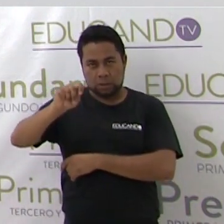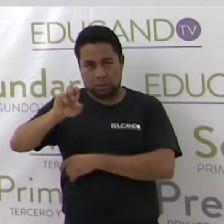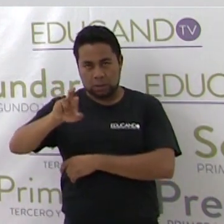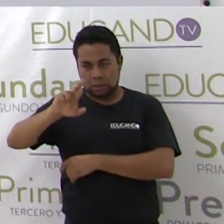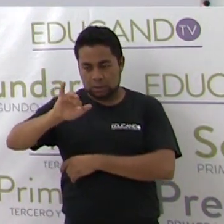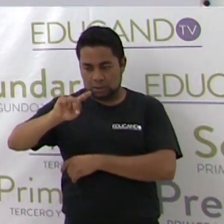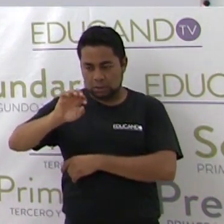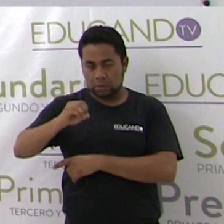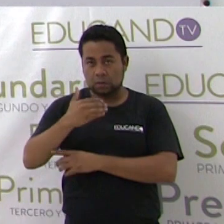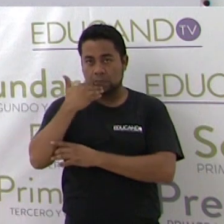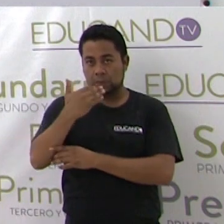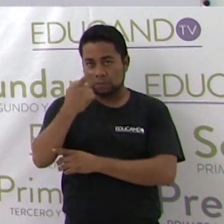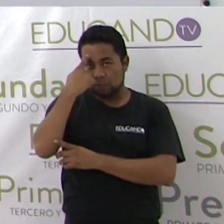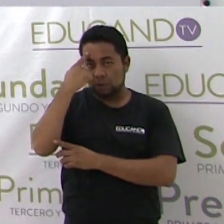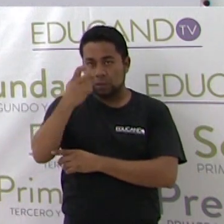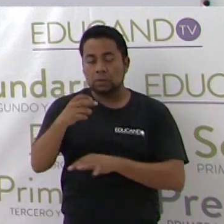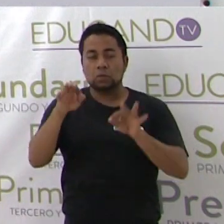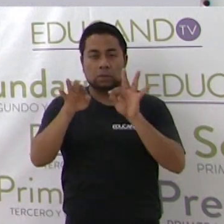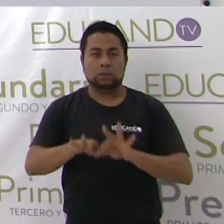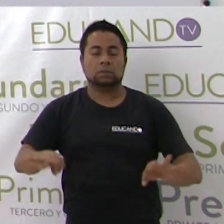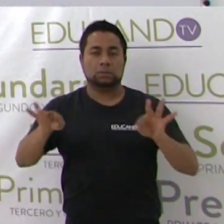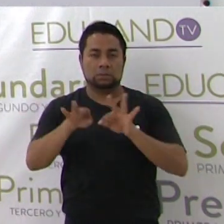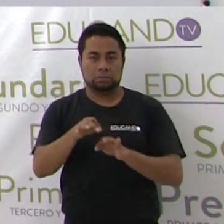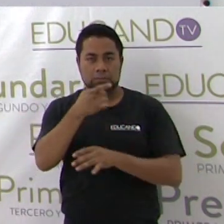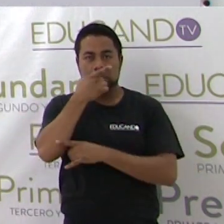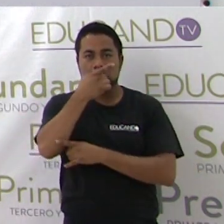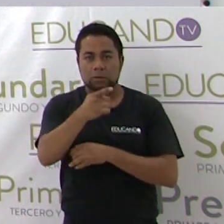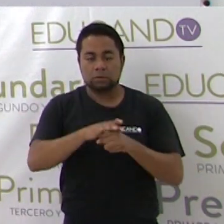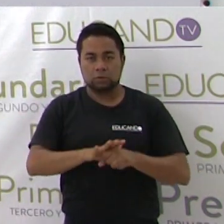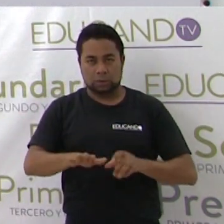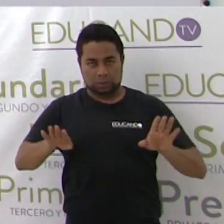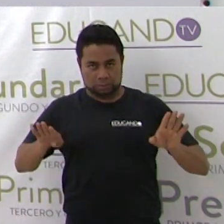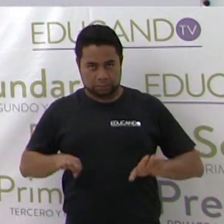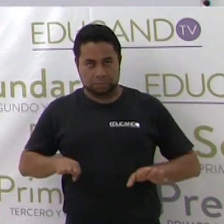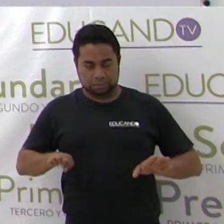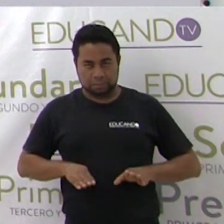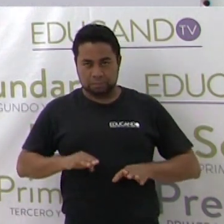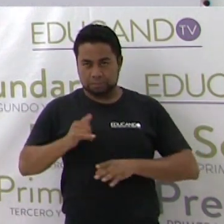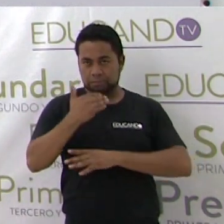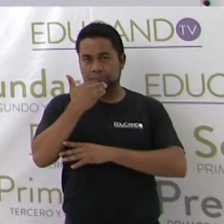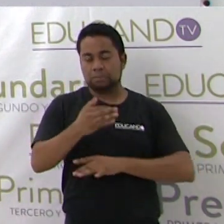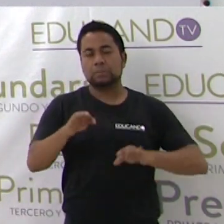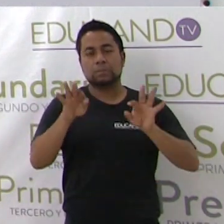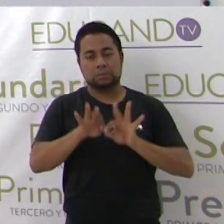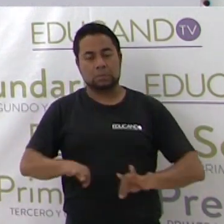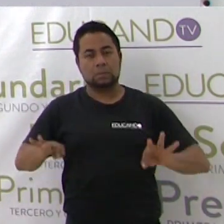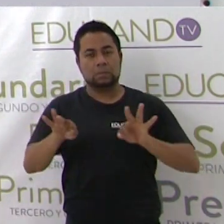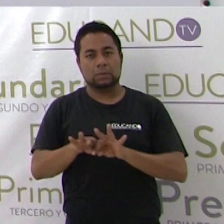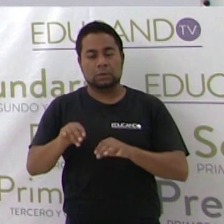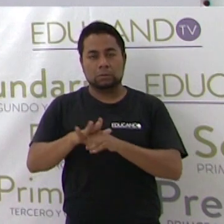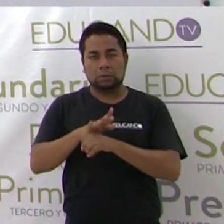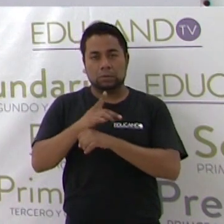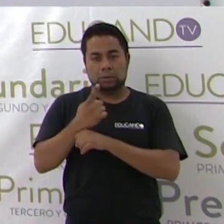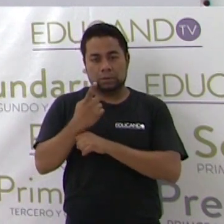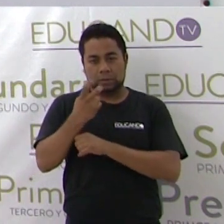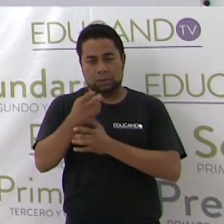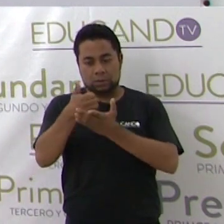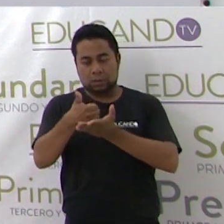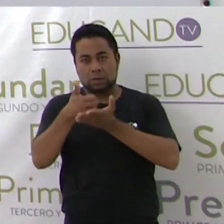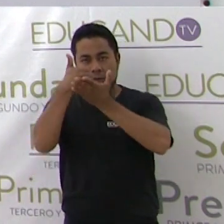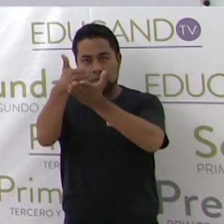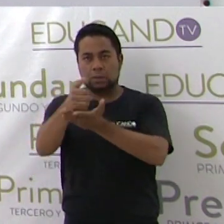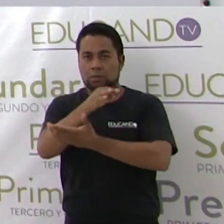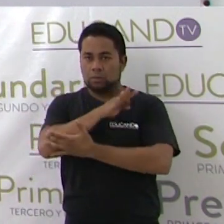Para ello es importante definir cada una de estas. ¿Bien? Importante porque esto nos va a